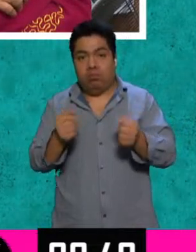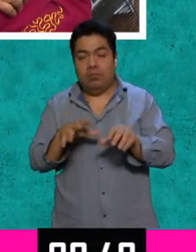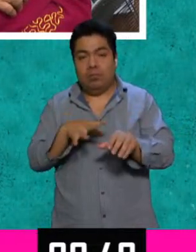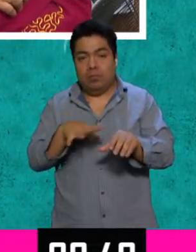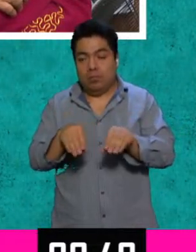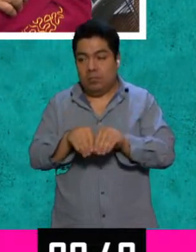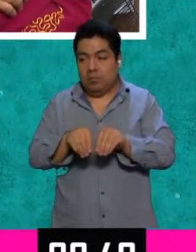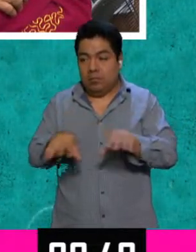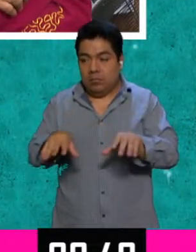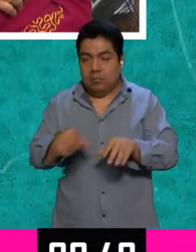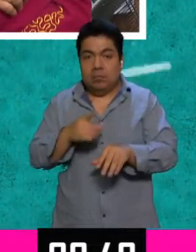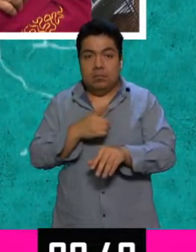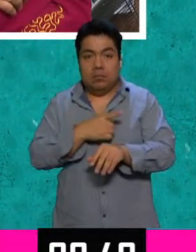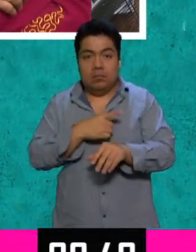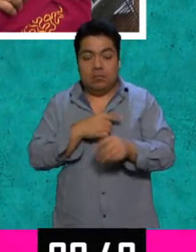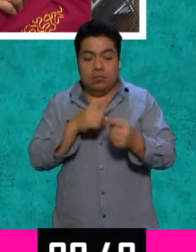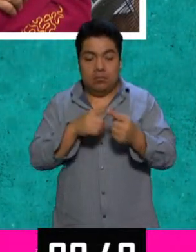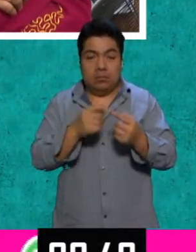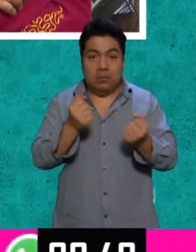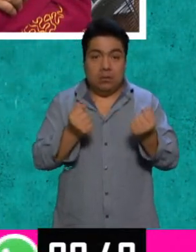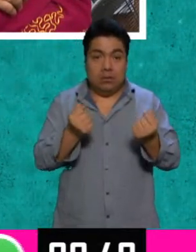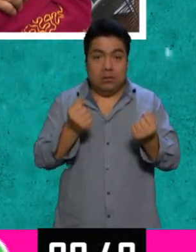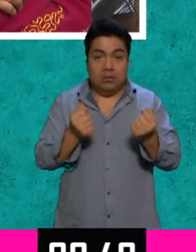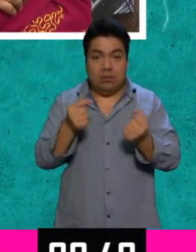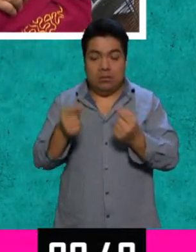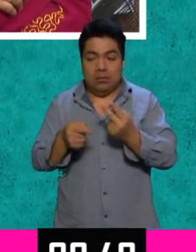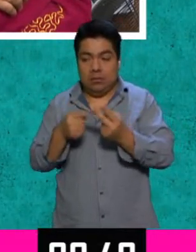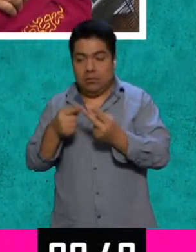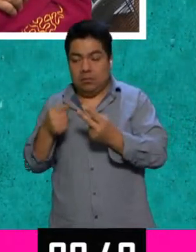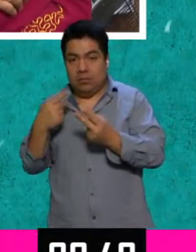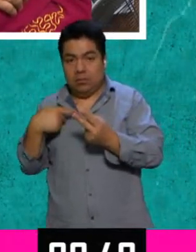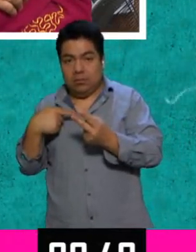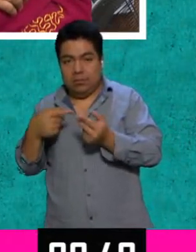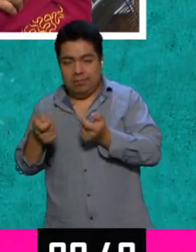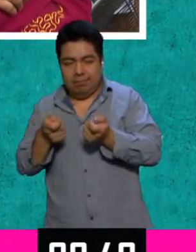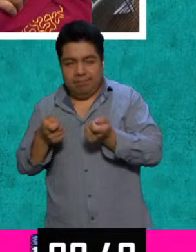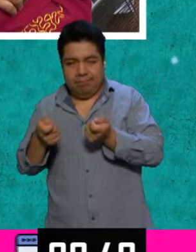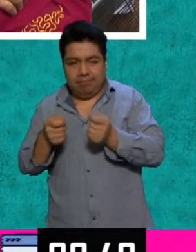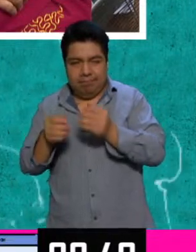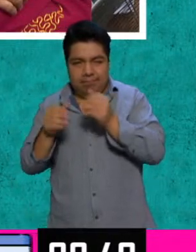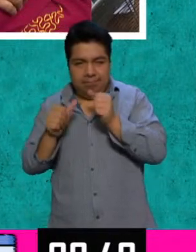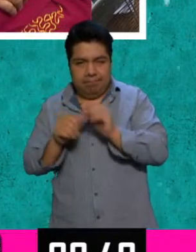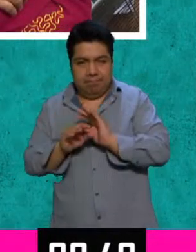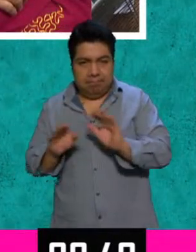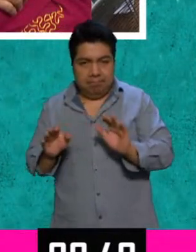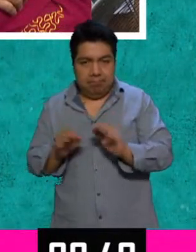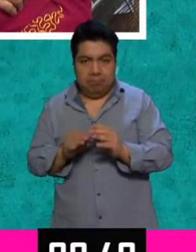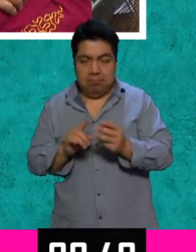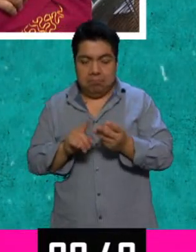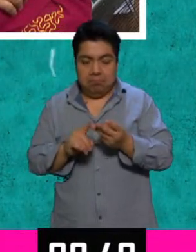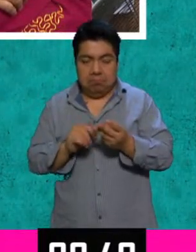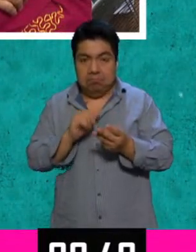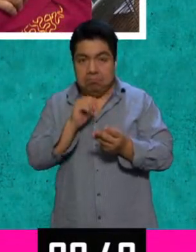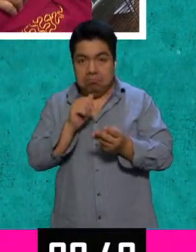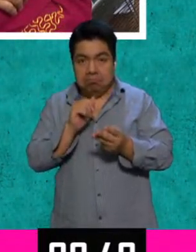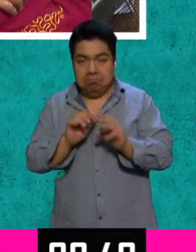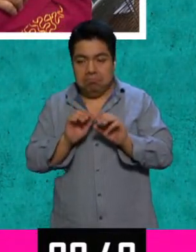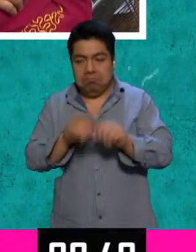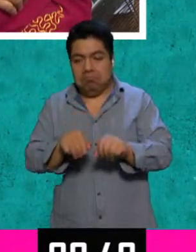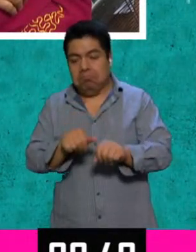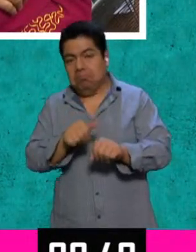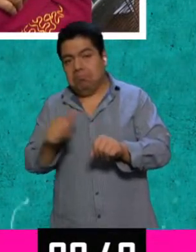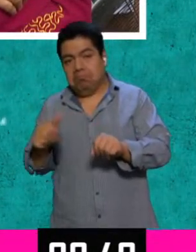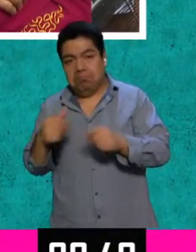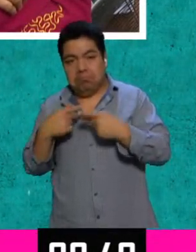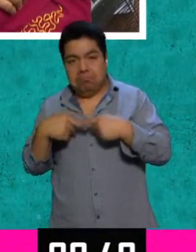información de que solamente iban el piloto y la persona que había gestionado el vuelo. No hubo registro de